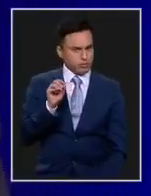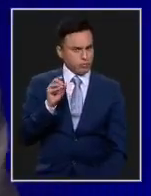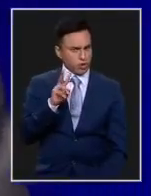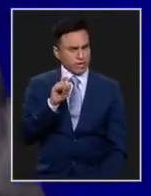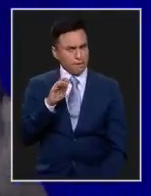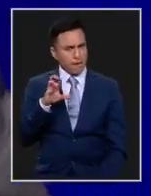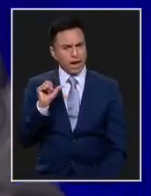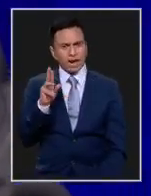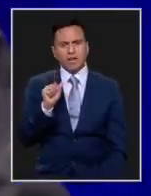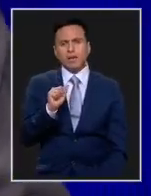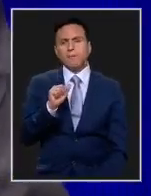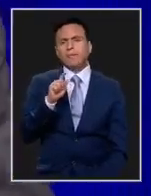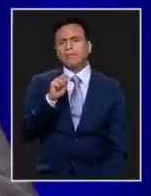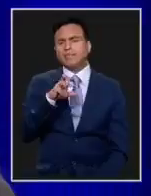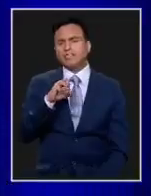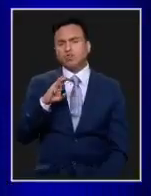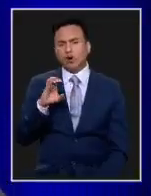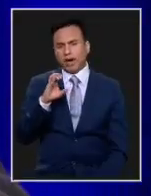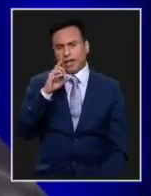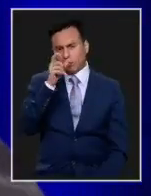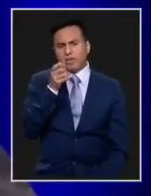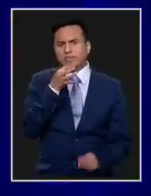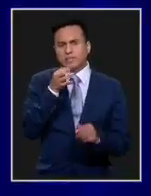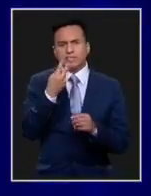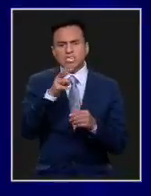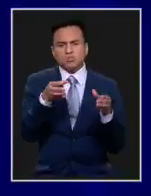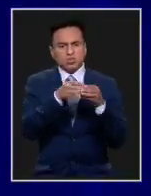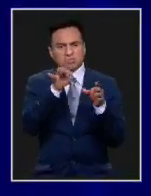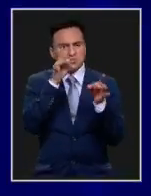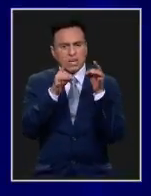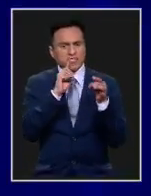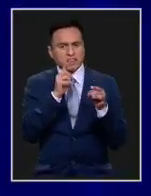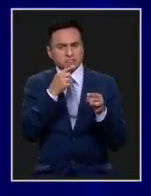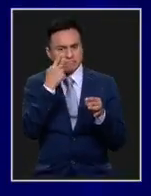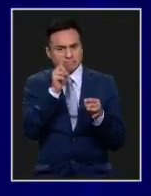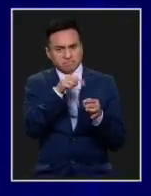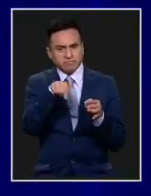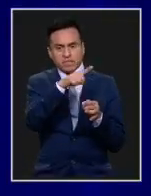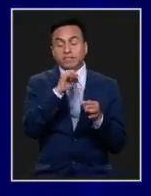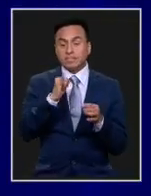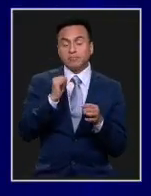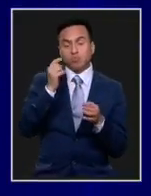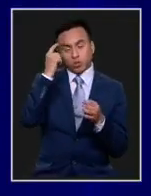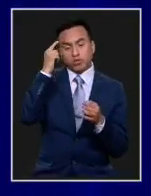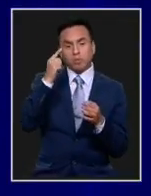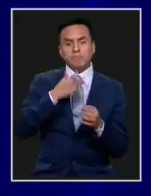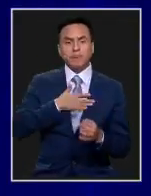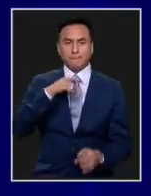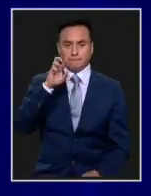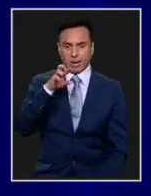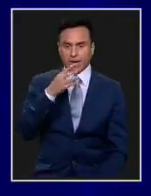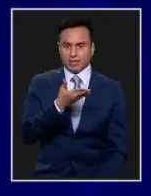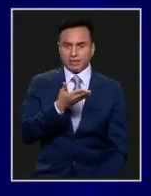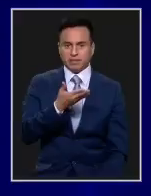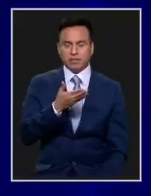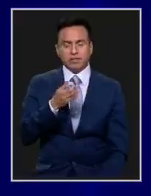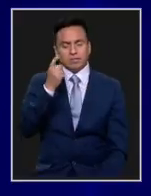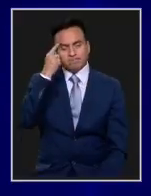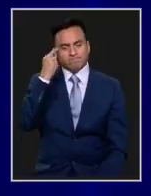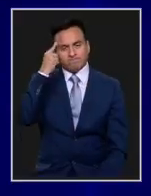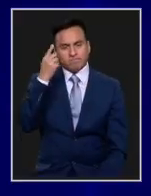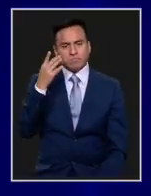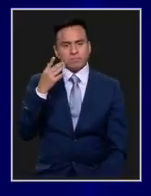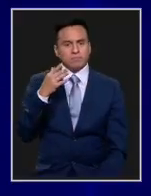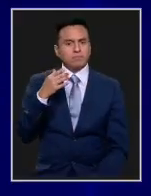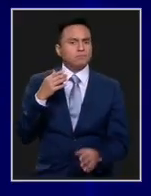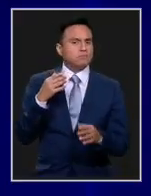parra patricio es windows se le viene la cabeza a nadie de su sector por supuesto me viene a la cabeza por ejemplo mi padre a quien extraño mucho y perdió